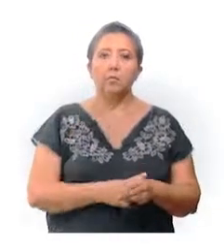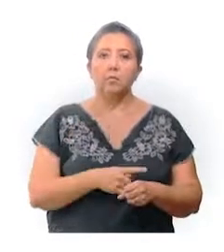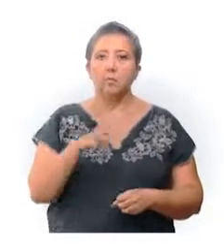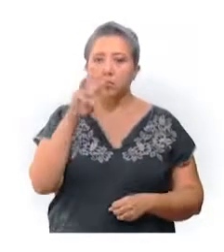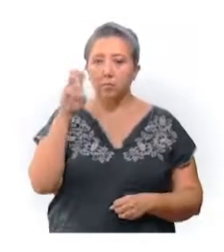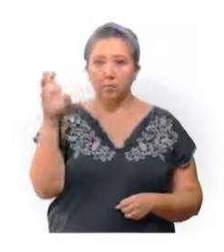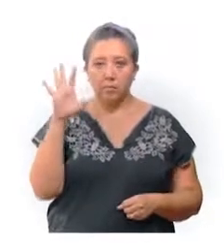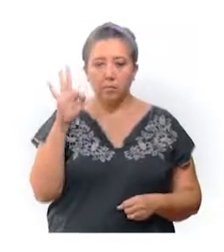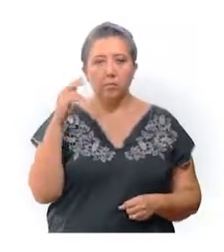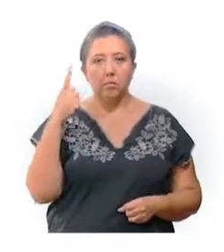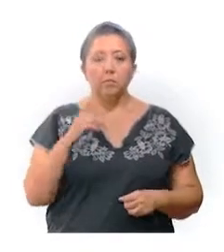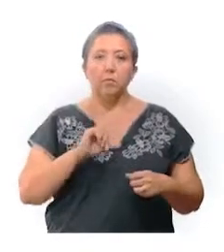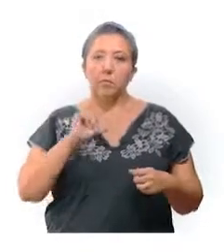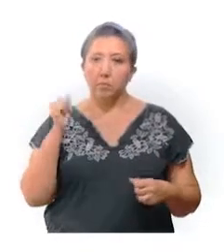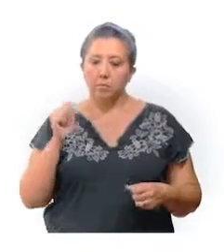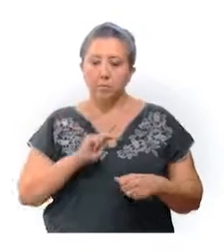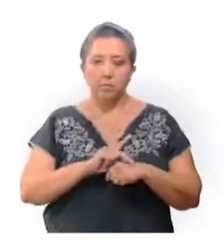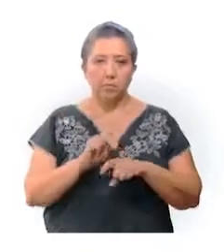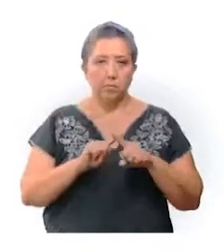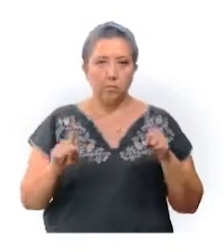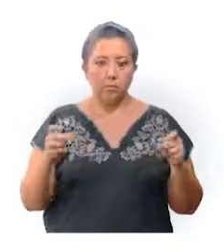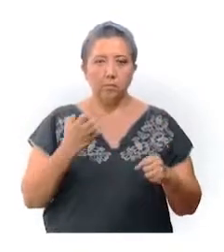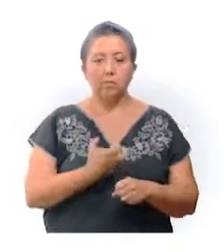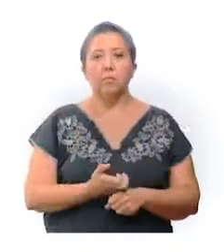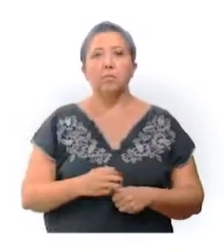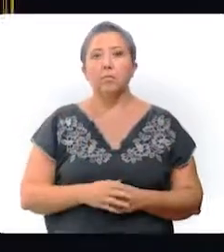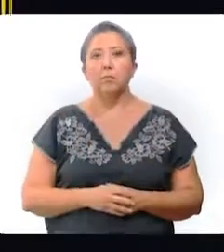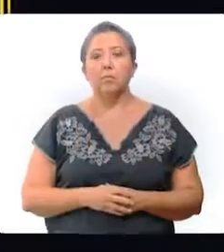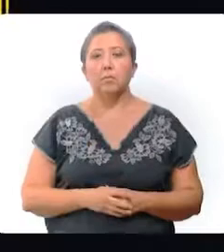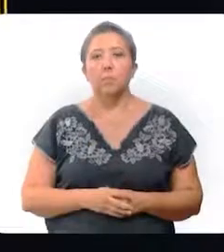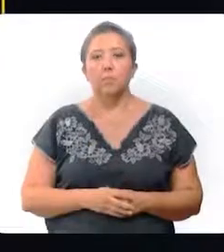positivos, 341 son de otro país u otro estado.